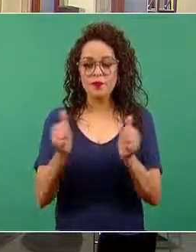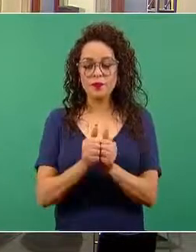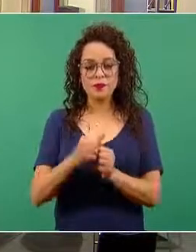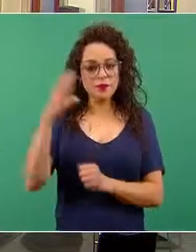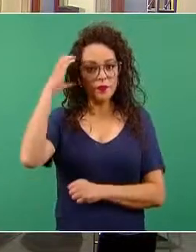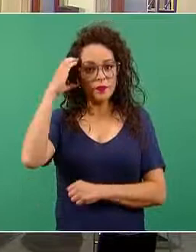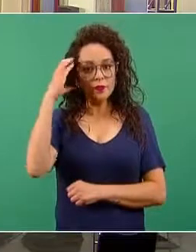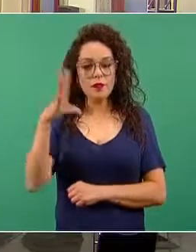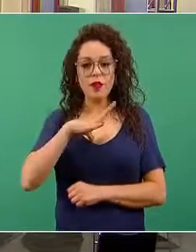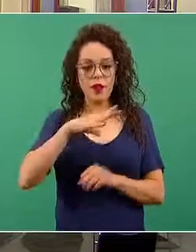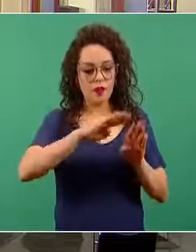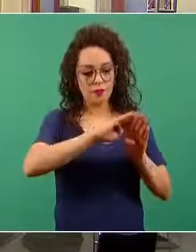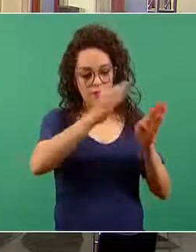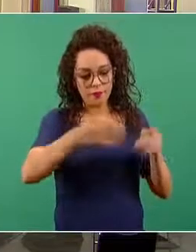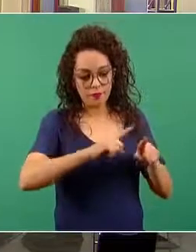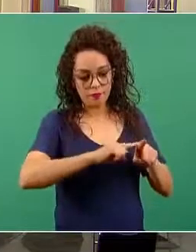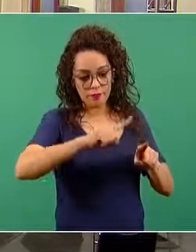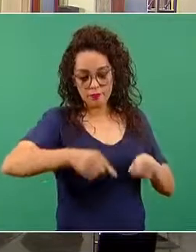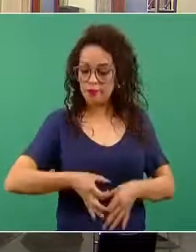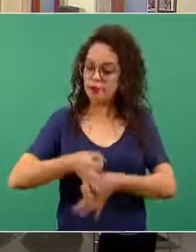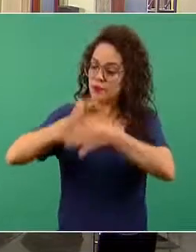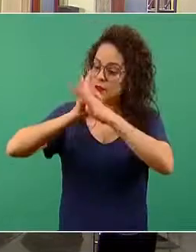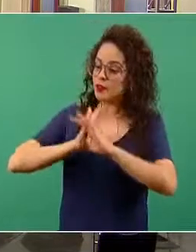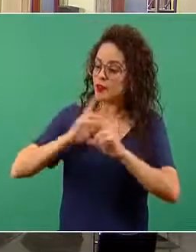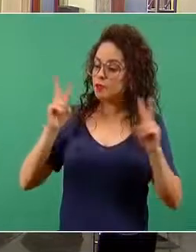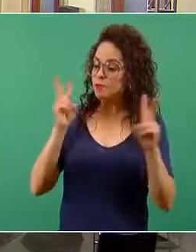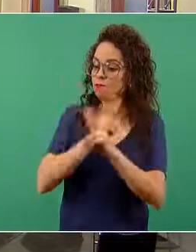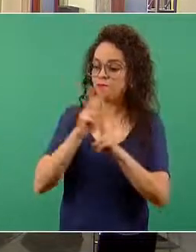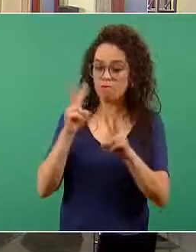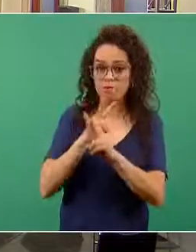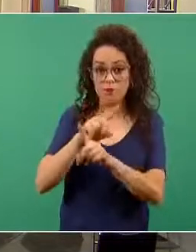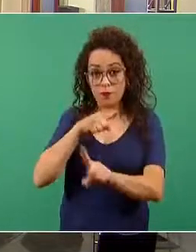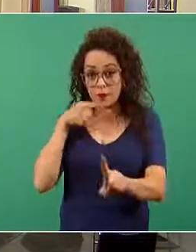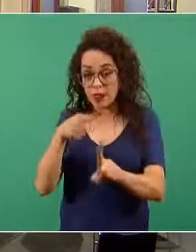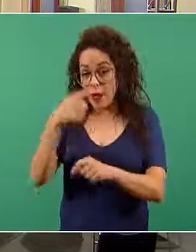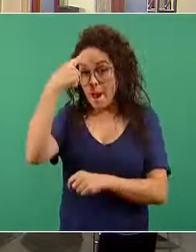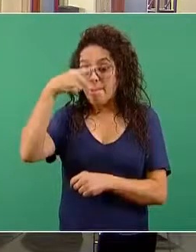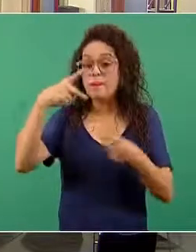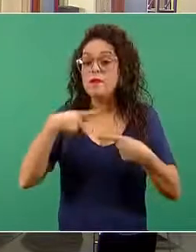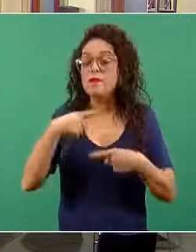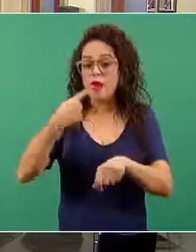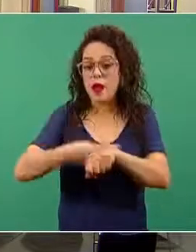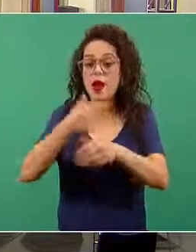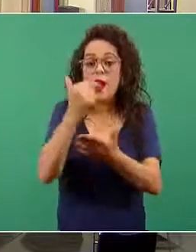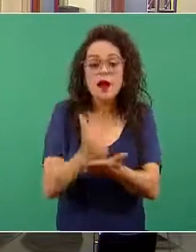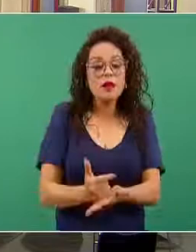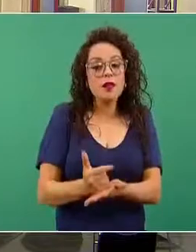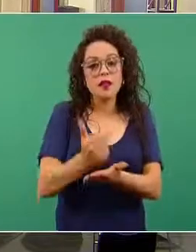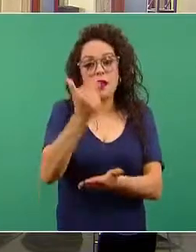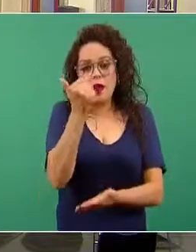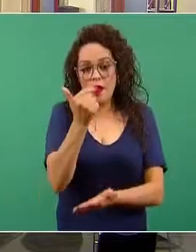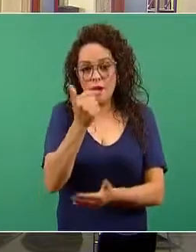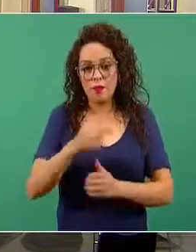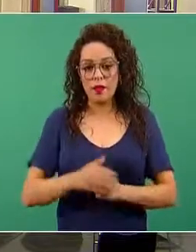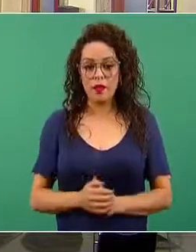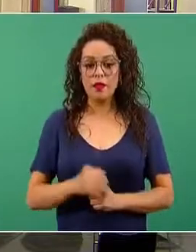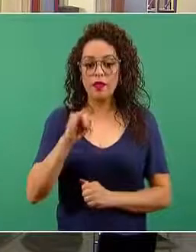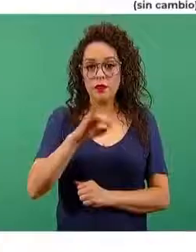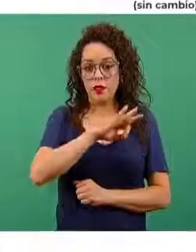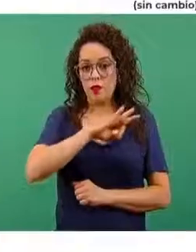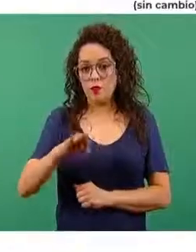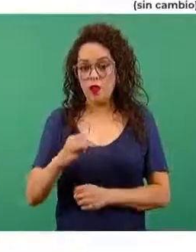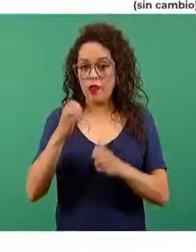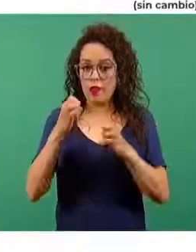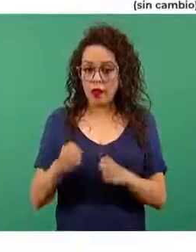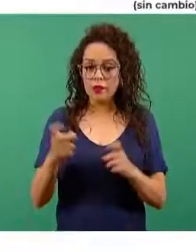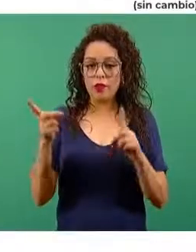respirador mecánico, reitero, estas camas que son para cuidados críticos pueden estar dentro o no de una unidad de